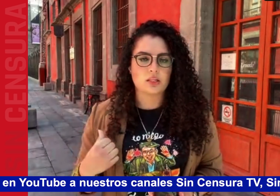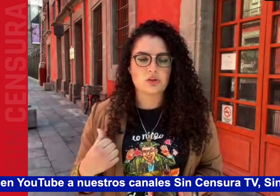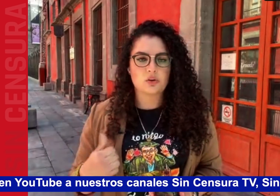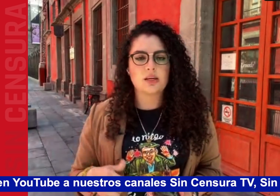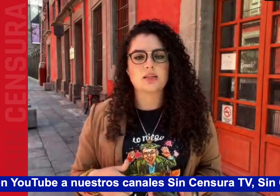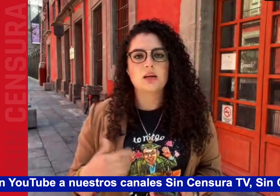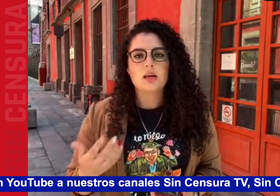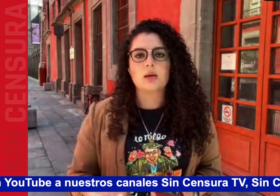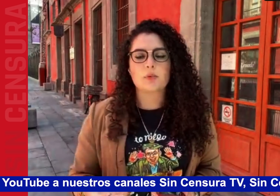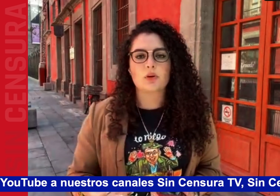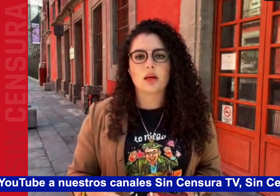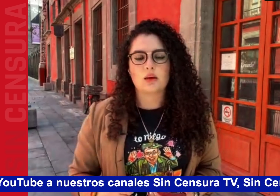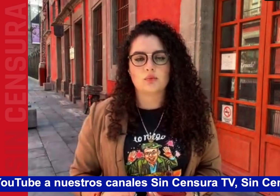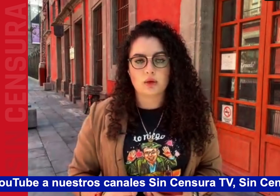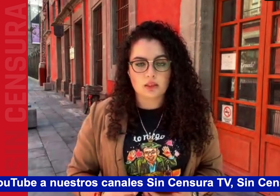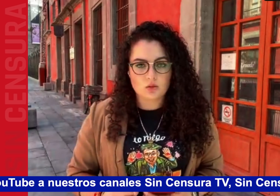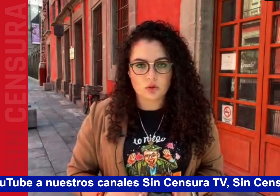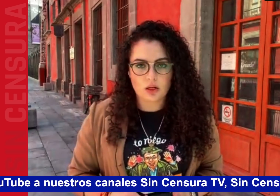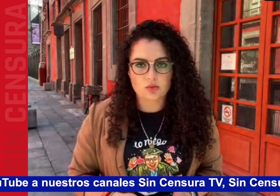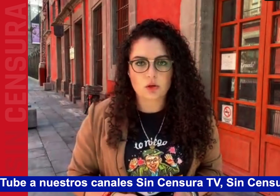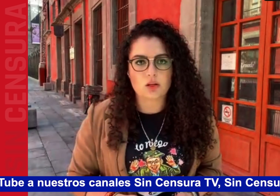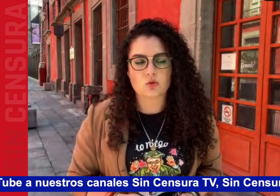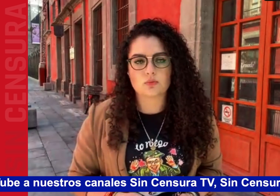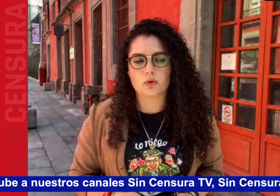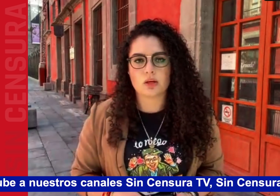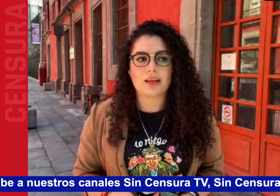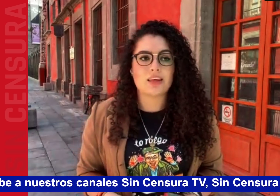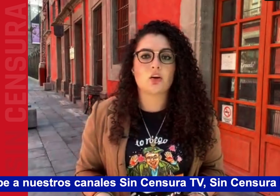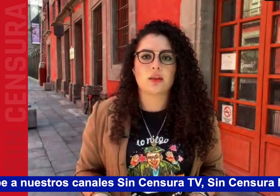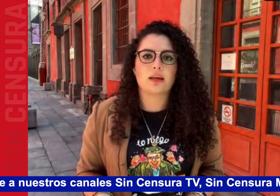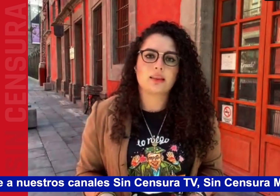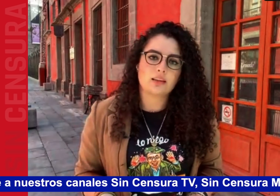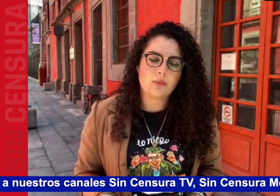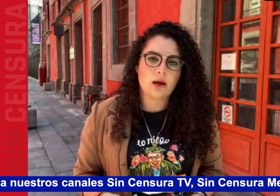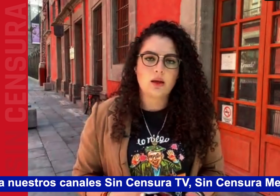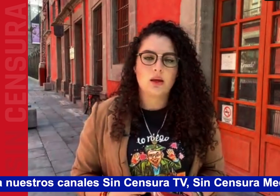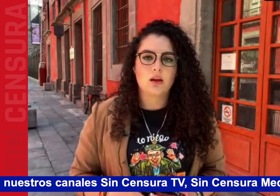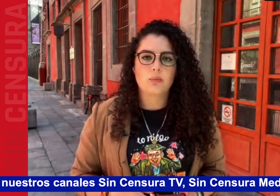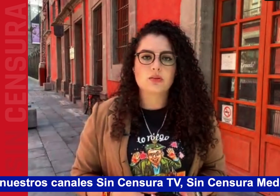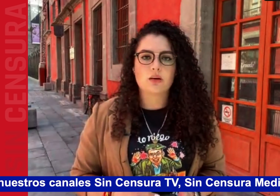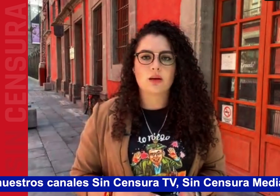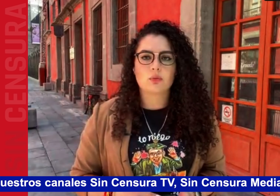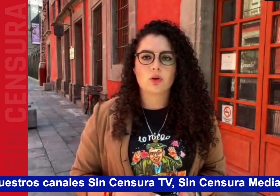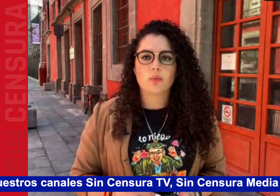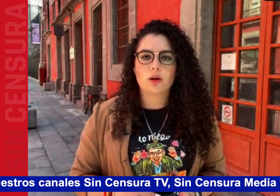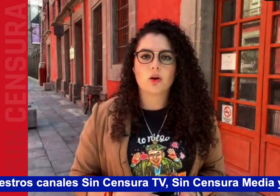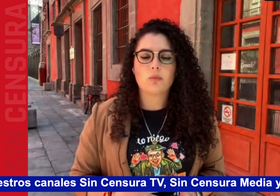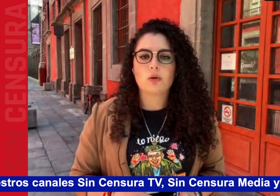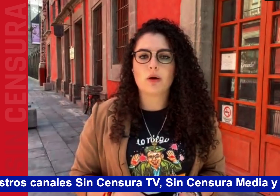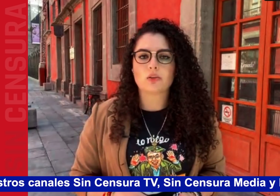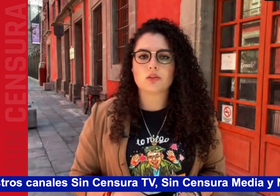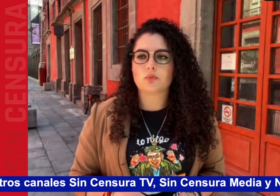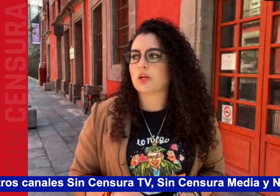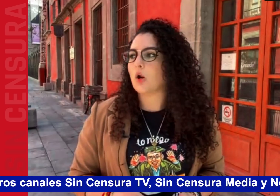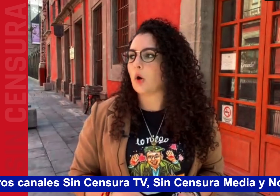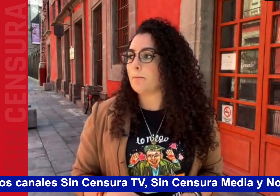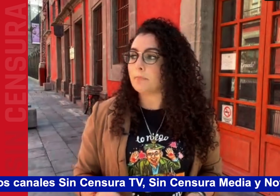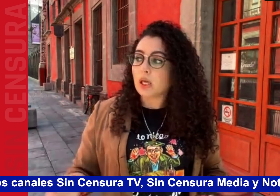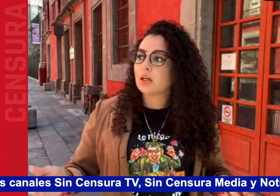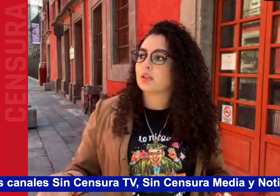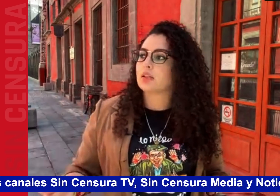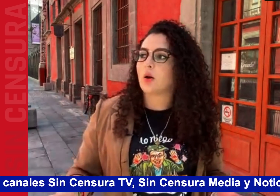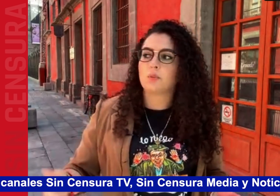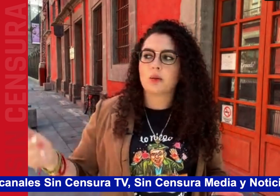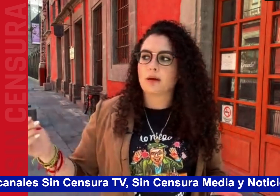pacto hace 5 días y porque Beatriz Gutiérrez Müller, su esposa, le dijo de qué trataba. Él pensaba que pues rompe el pacto y dice, pues ya lo